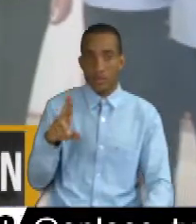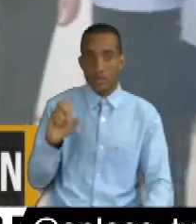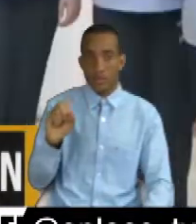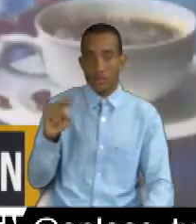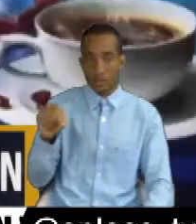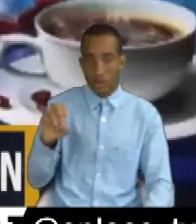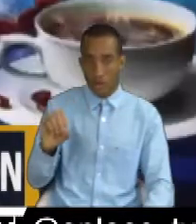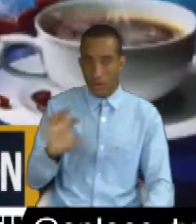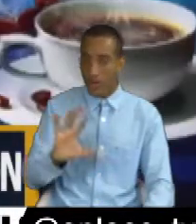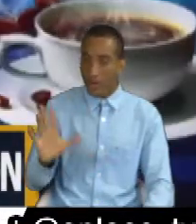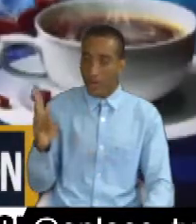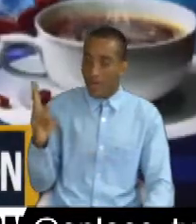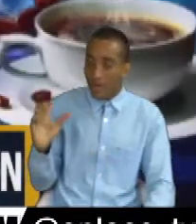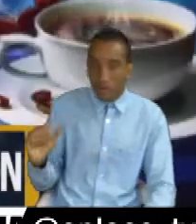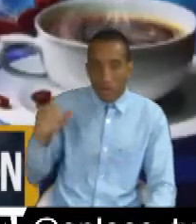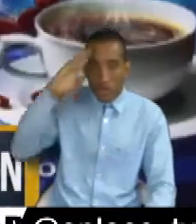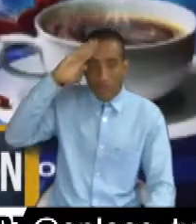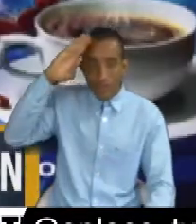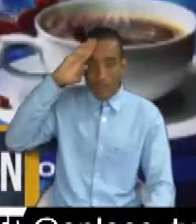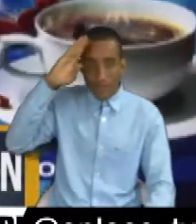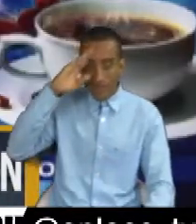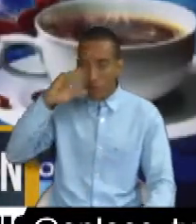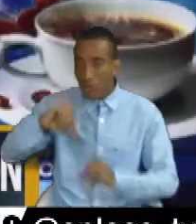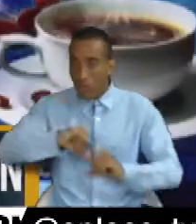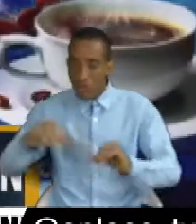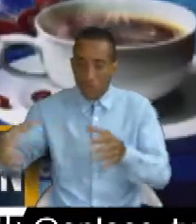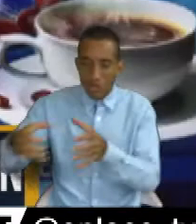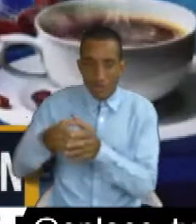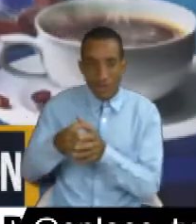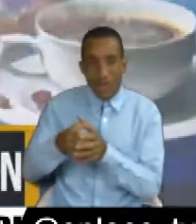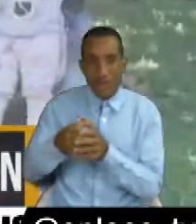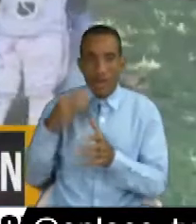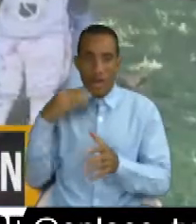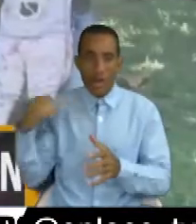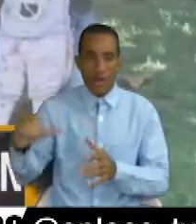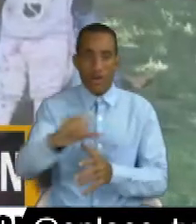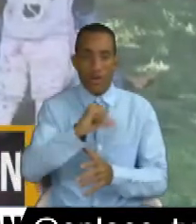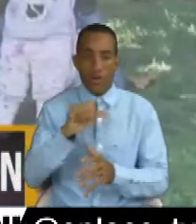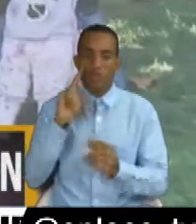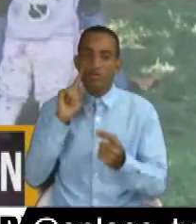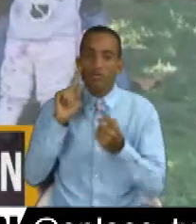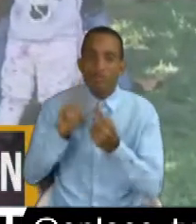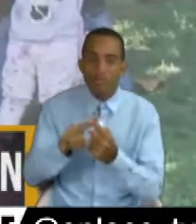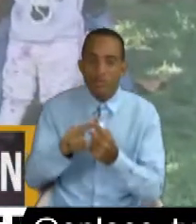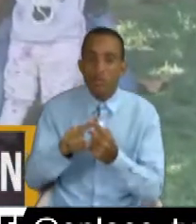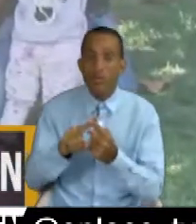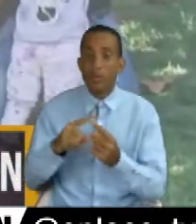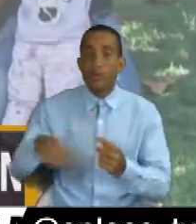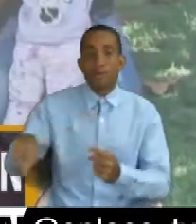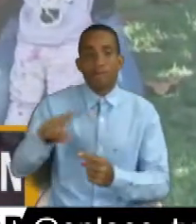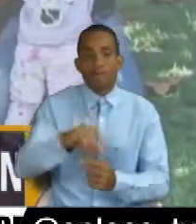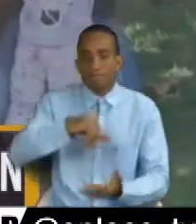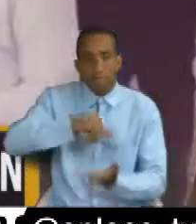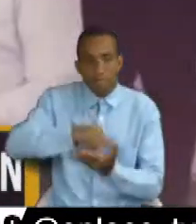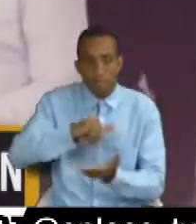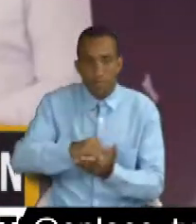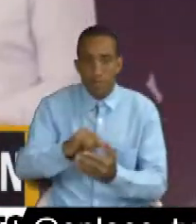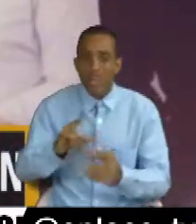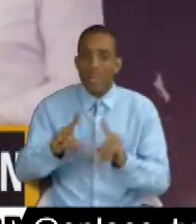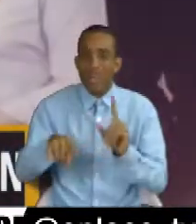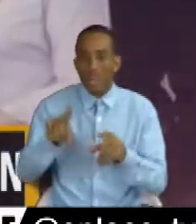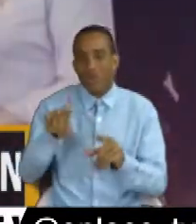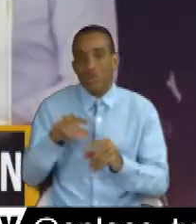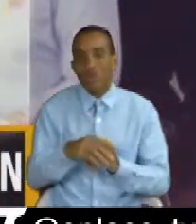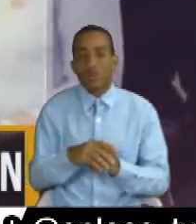labor y gestión de esposas de oficiales de la institución de la policía. El objetivo, beneficiar a miembros de la misma institución que por circunstancias